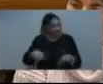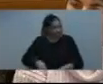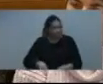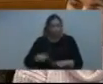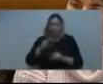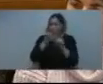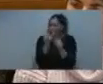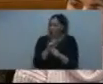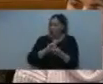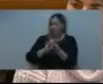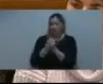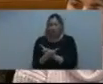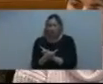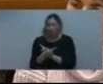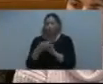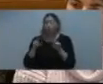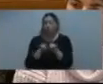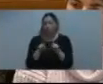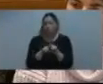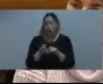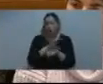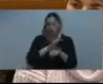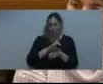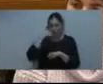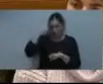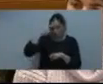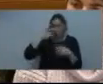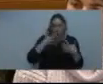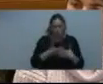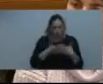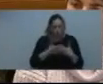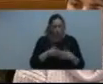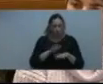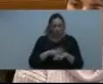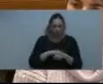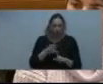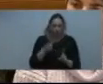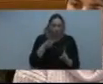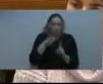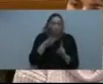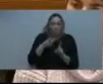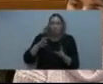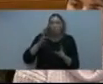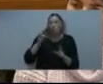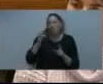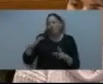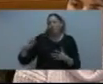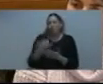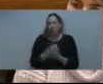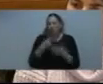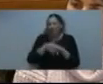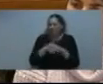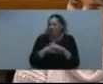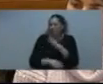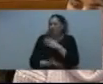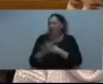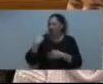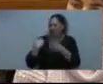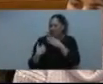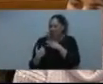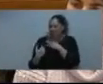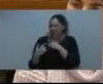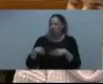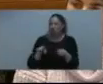depende solamente de la Consejería de Cultura, pero luche por ello porque será por el bien de todos. Si pasamos de una gestión anterior, de anteriores ocupantes de su